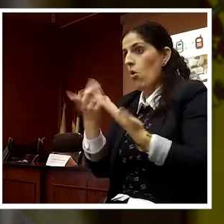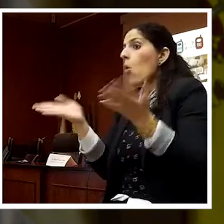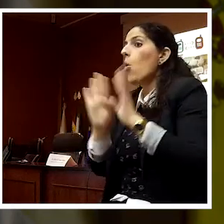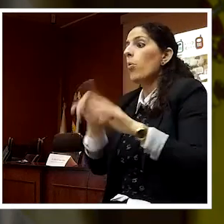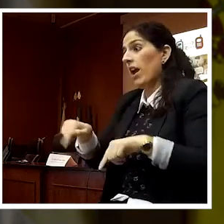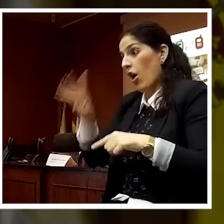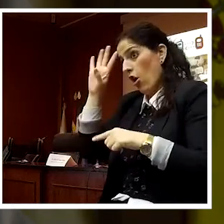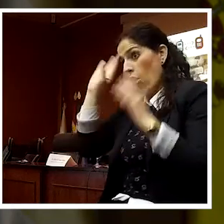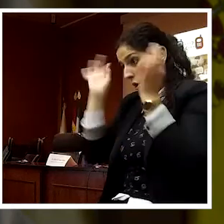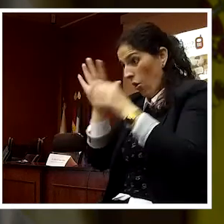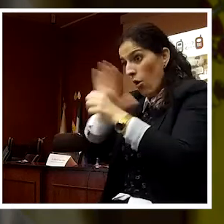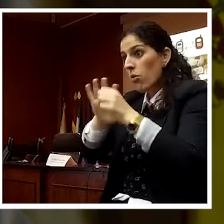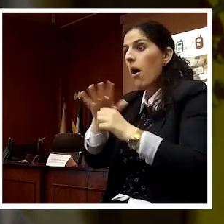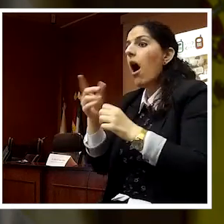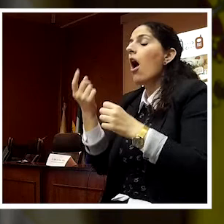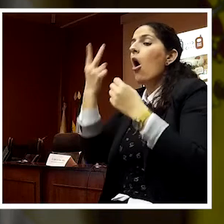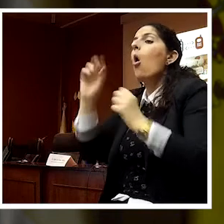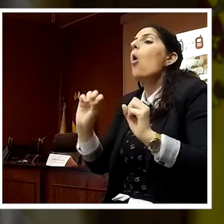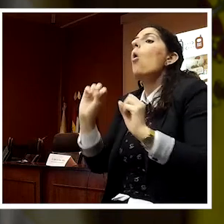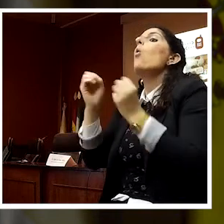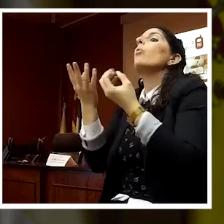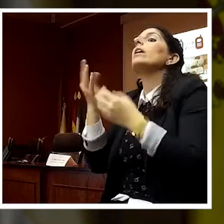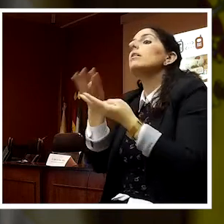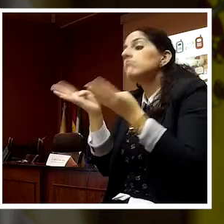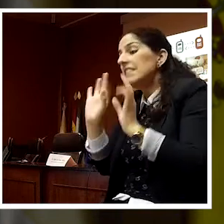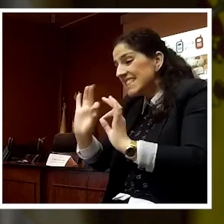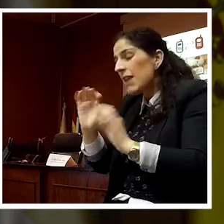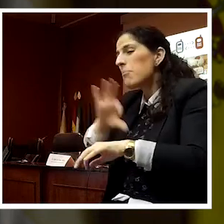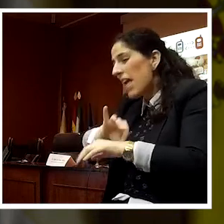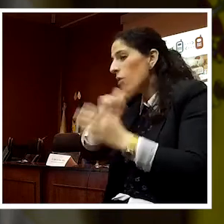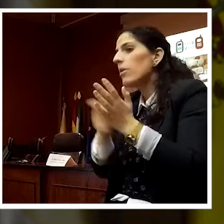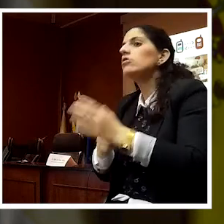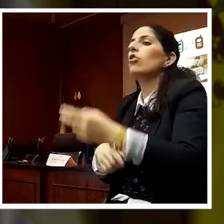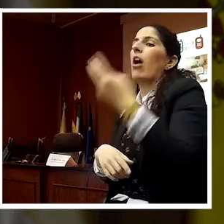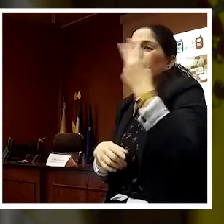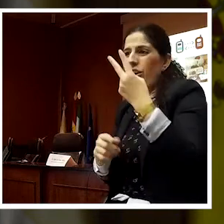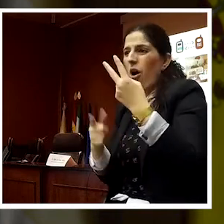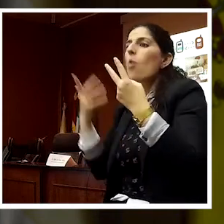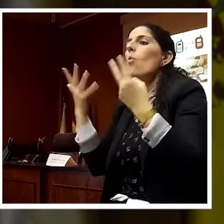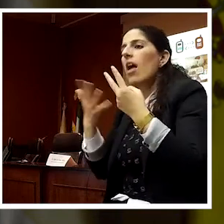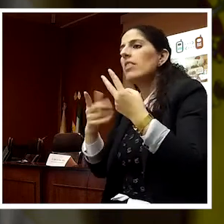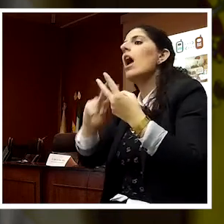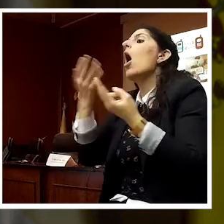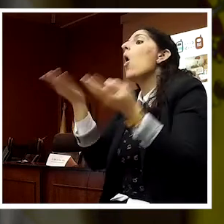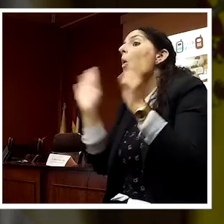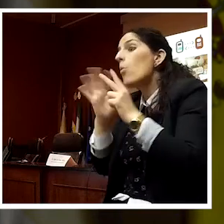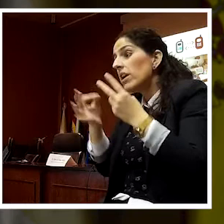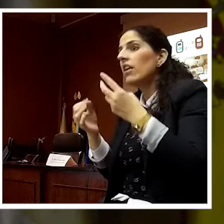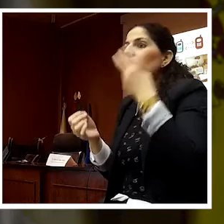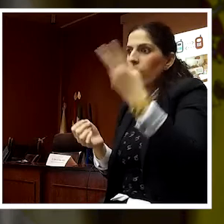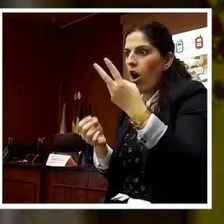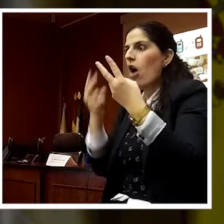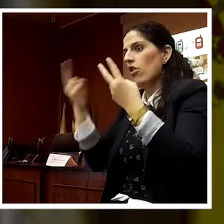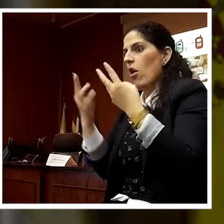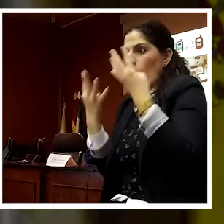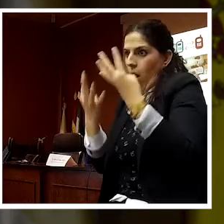del 061 de día, una de noche, y 2 ambulancias de urgencia, son los dispositivos de cuidados críticos